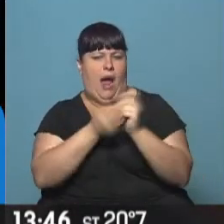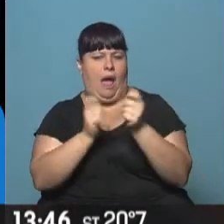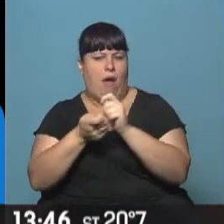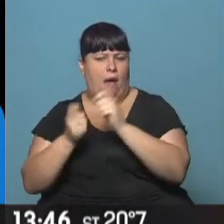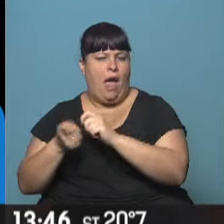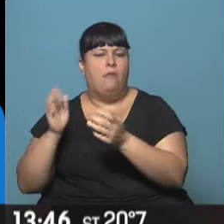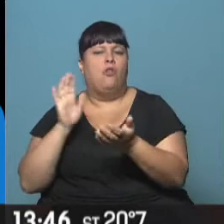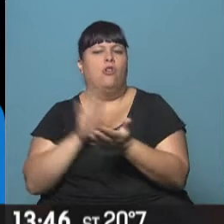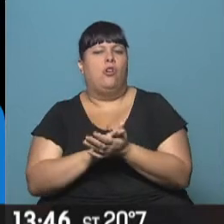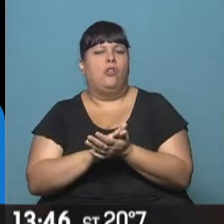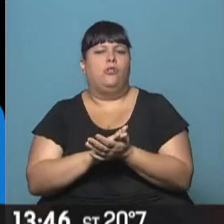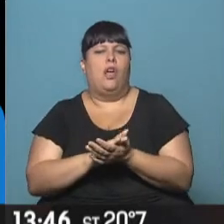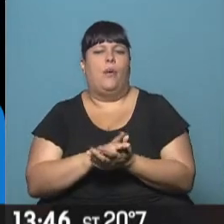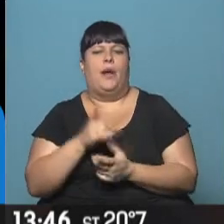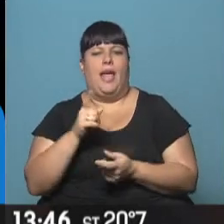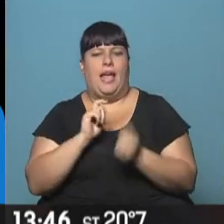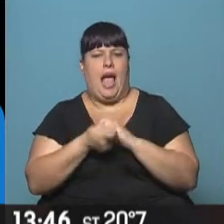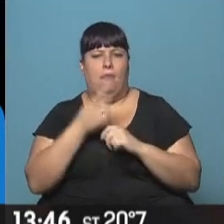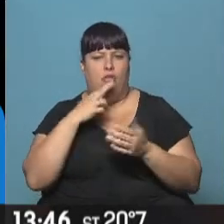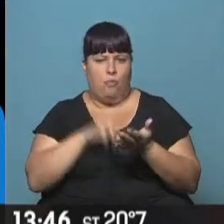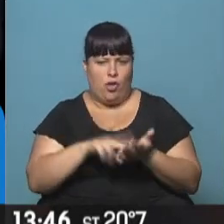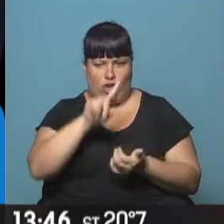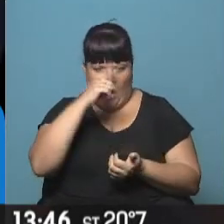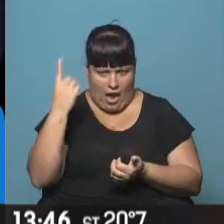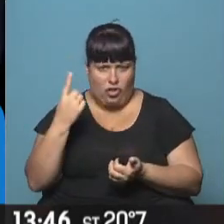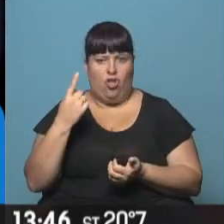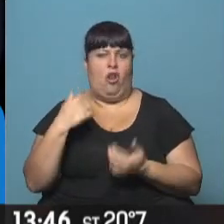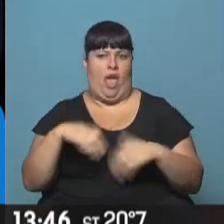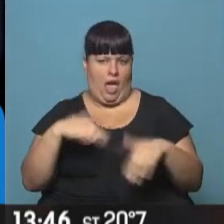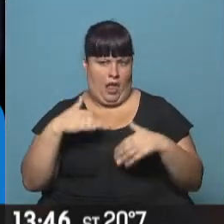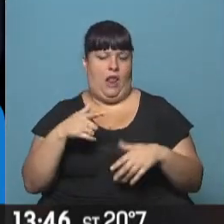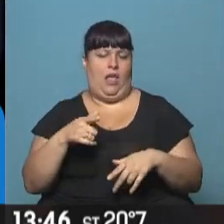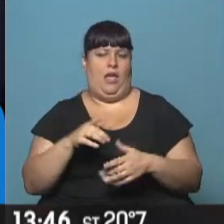que tienen que ver con la reforma tributaria nacional, que tiene un impacto